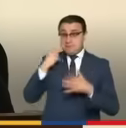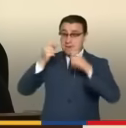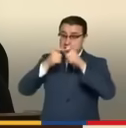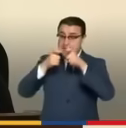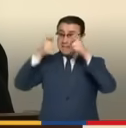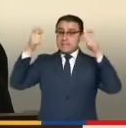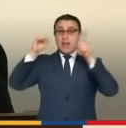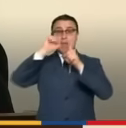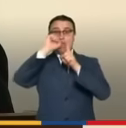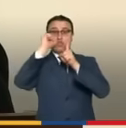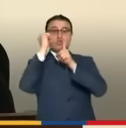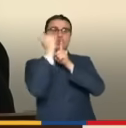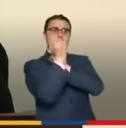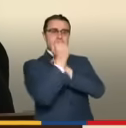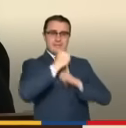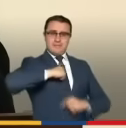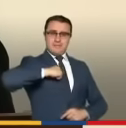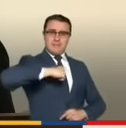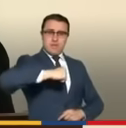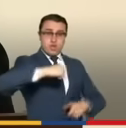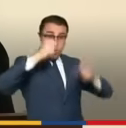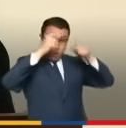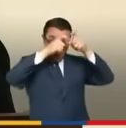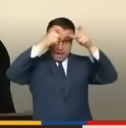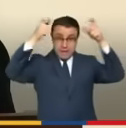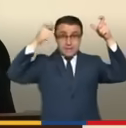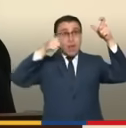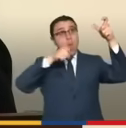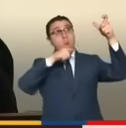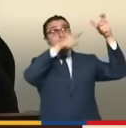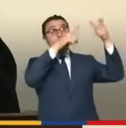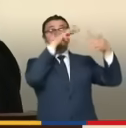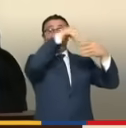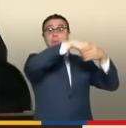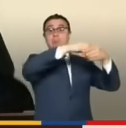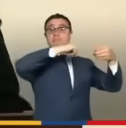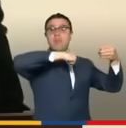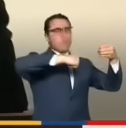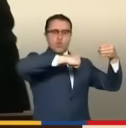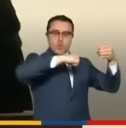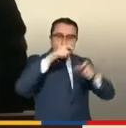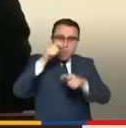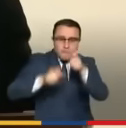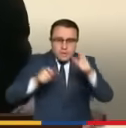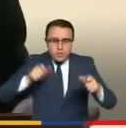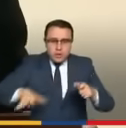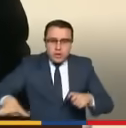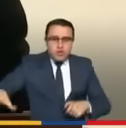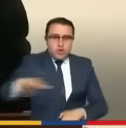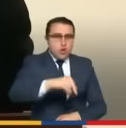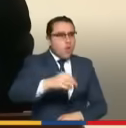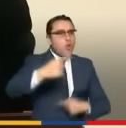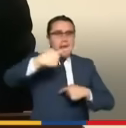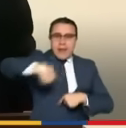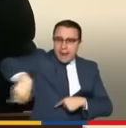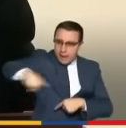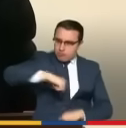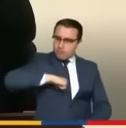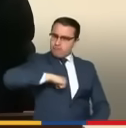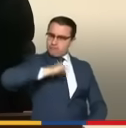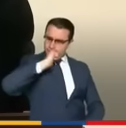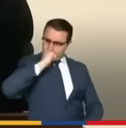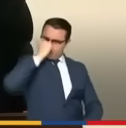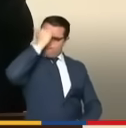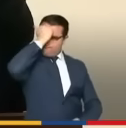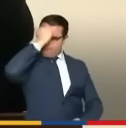Estado sea el sujeto del derecho, sino que la gente sea la sujeta de los derechos